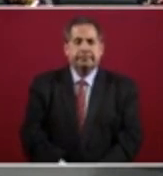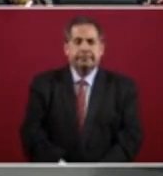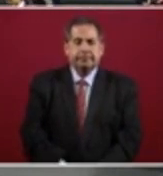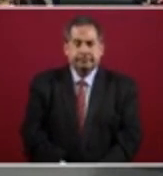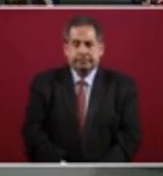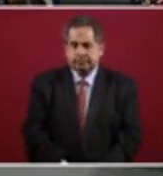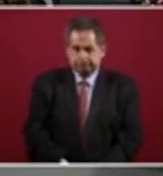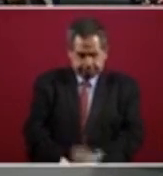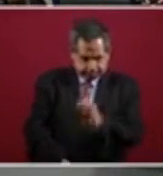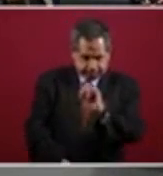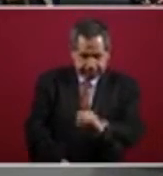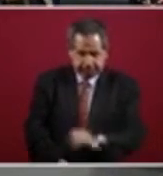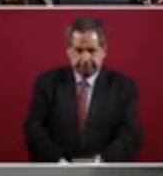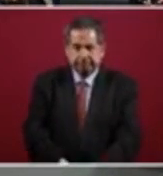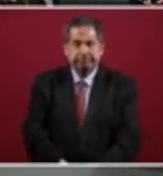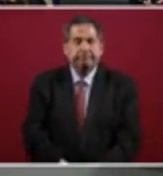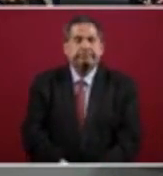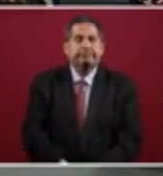Sí.